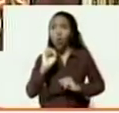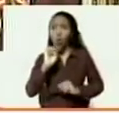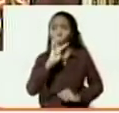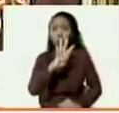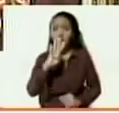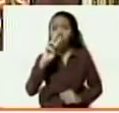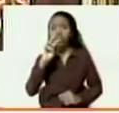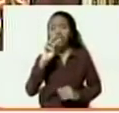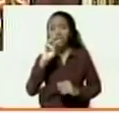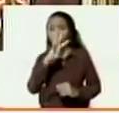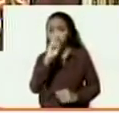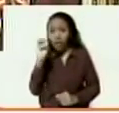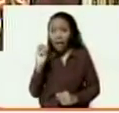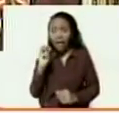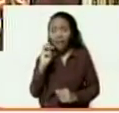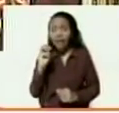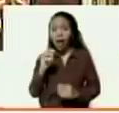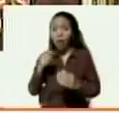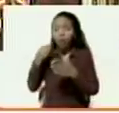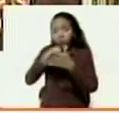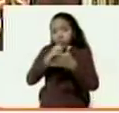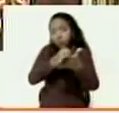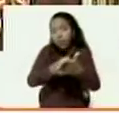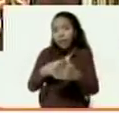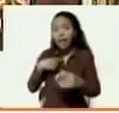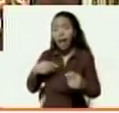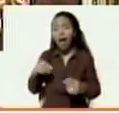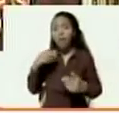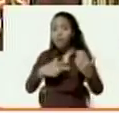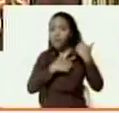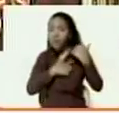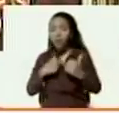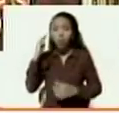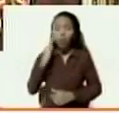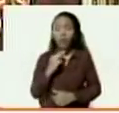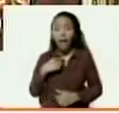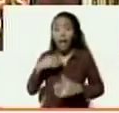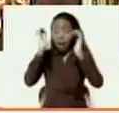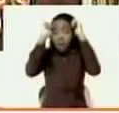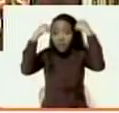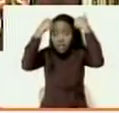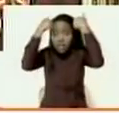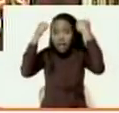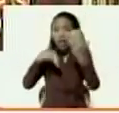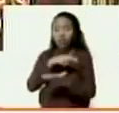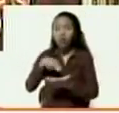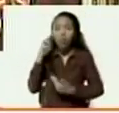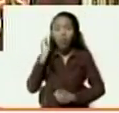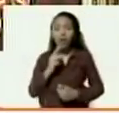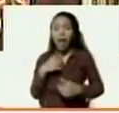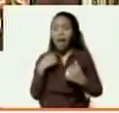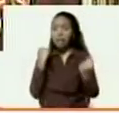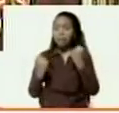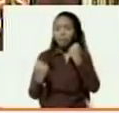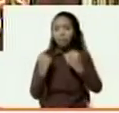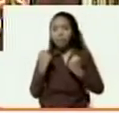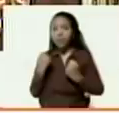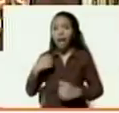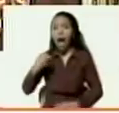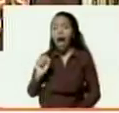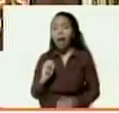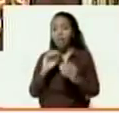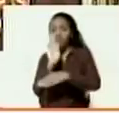2.370.430 combatientes entre la Fuerza Armada Nacional Bolivariana y la Milicia Nacional Bolivariana en el ejercicio Escudo